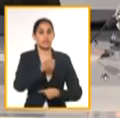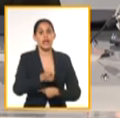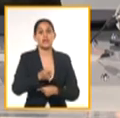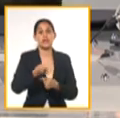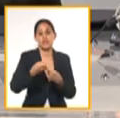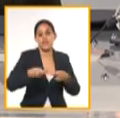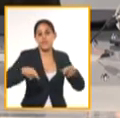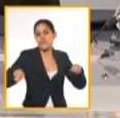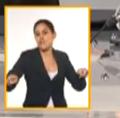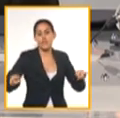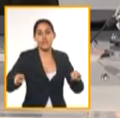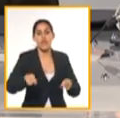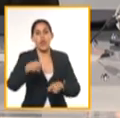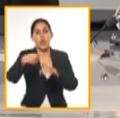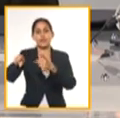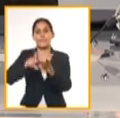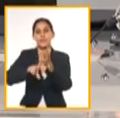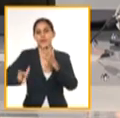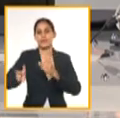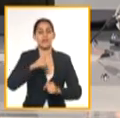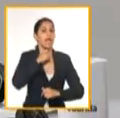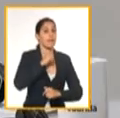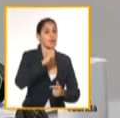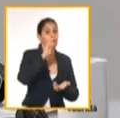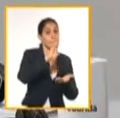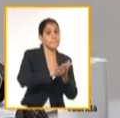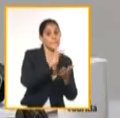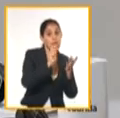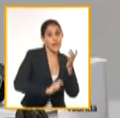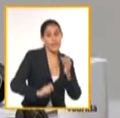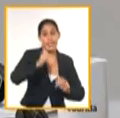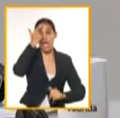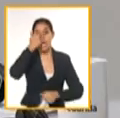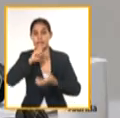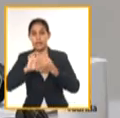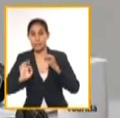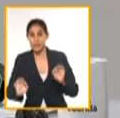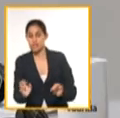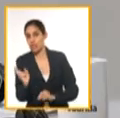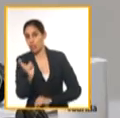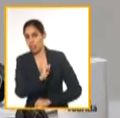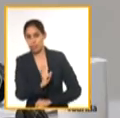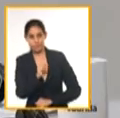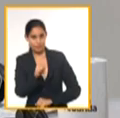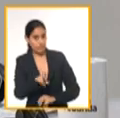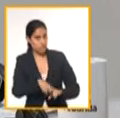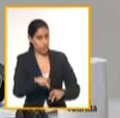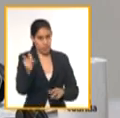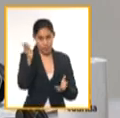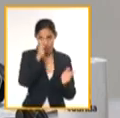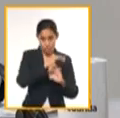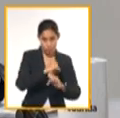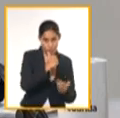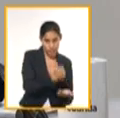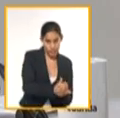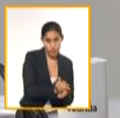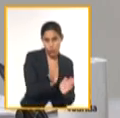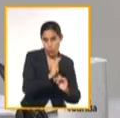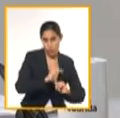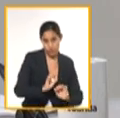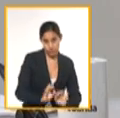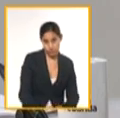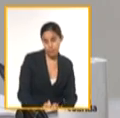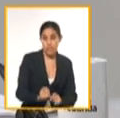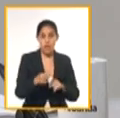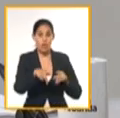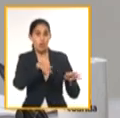es decir, en Mayabeque y en Artemisa. Con relación a La Habana tiene esa particularidad, pero bueno, hay una coordinación muy precisa con estos territorios, que a pesar de